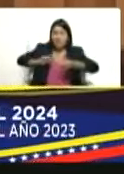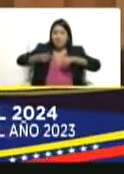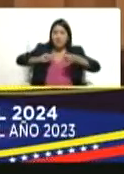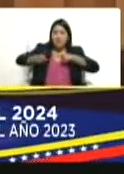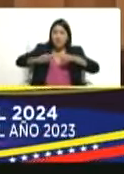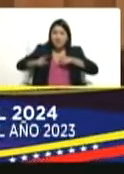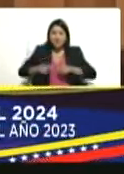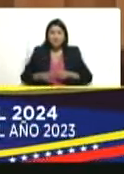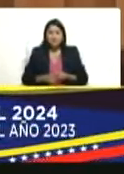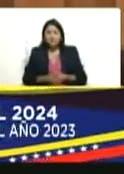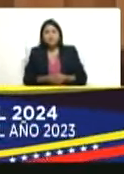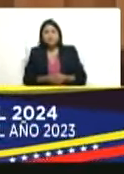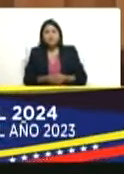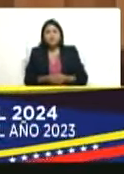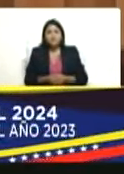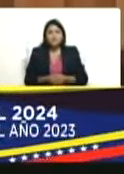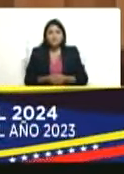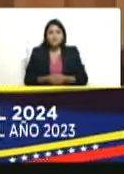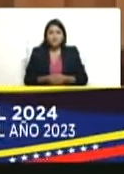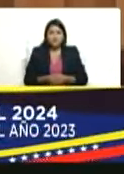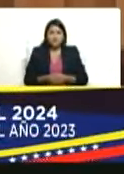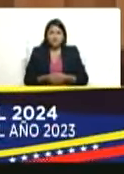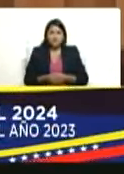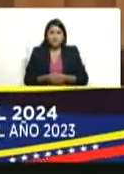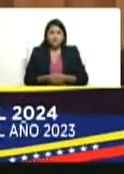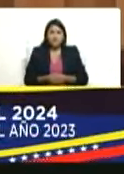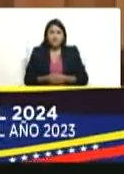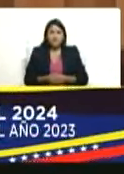en el aire, pero las emitía.